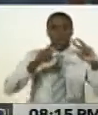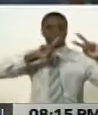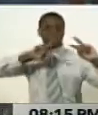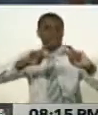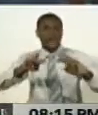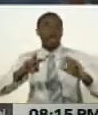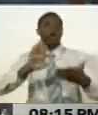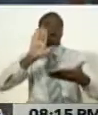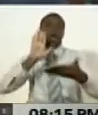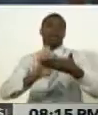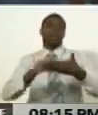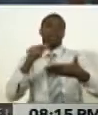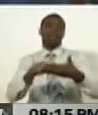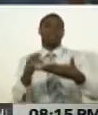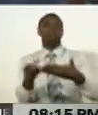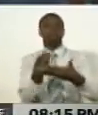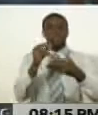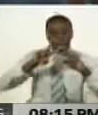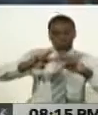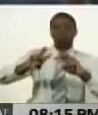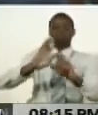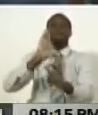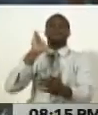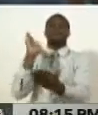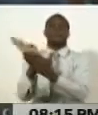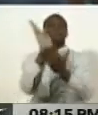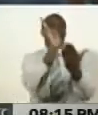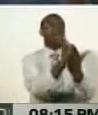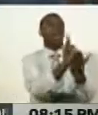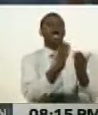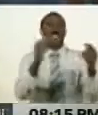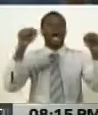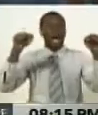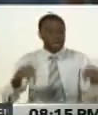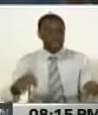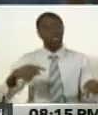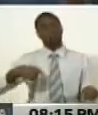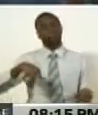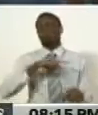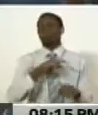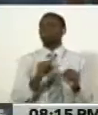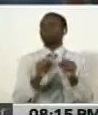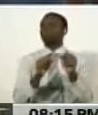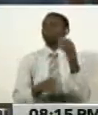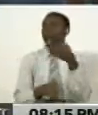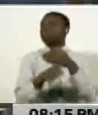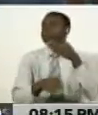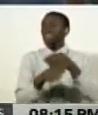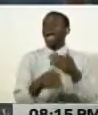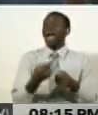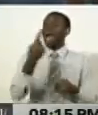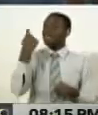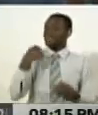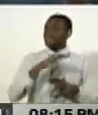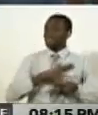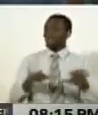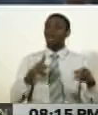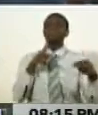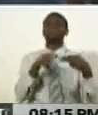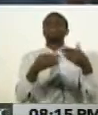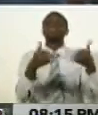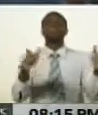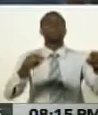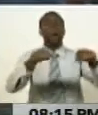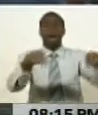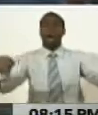investigación, hagan el trabajo respectivo. Acá reiteramos, ayer hicimos la inauguración de una cancha